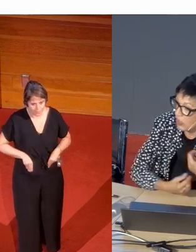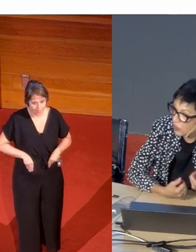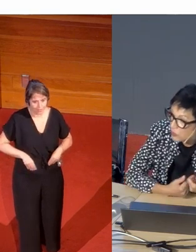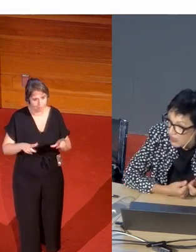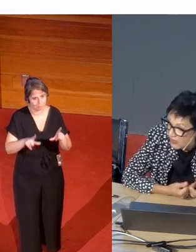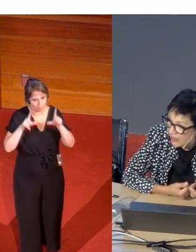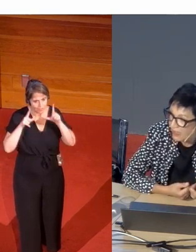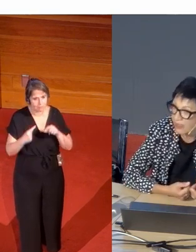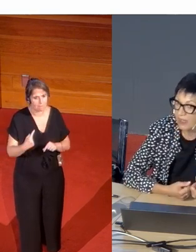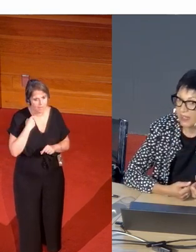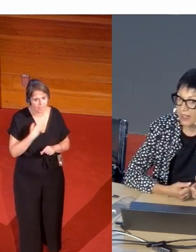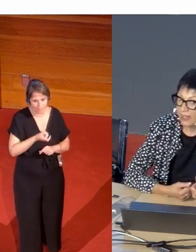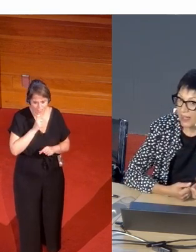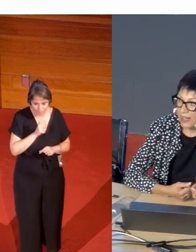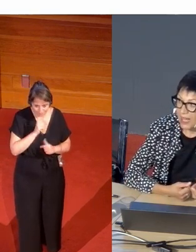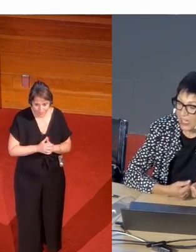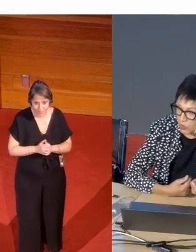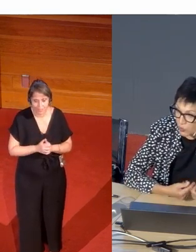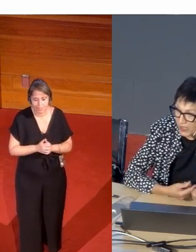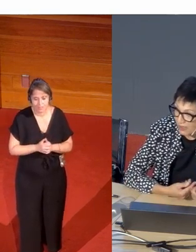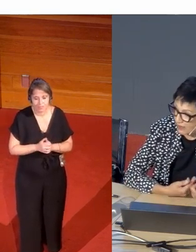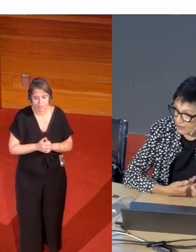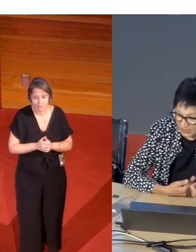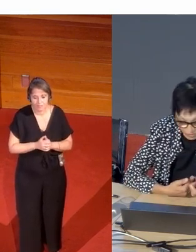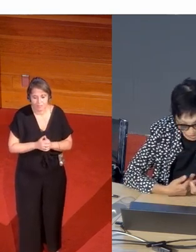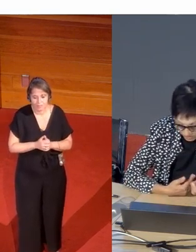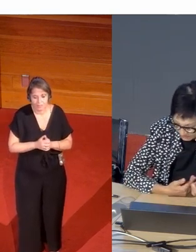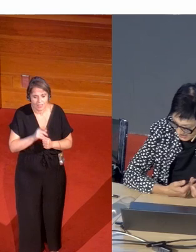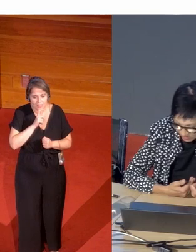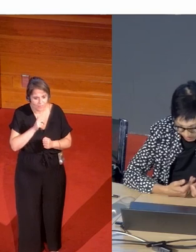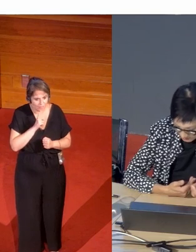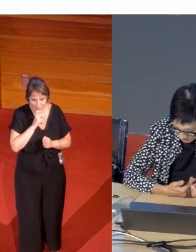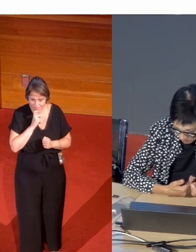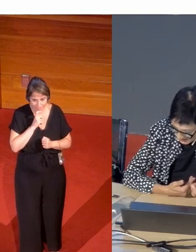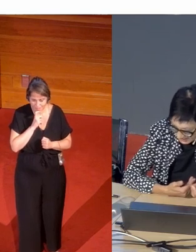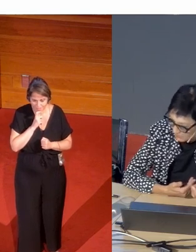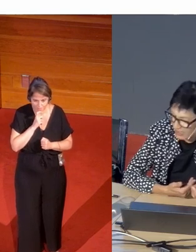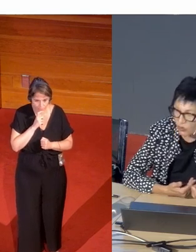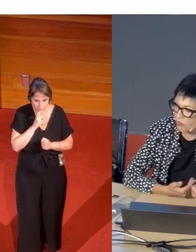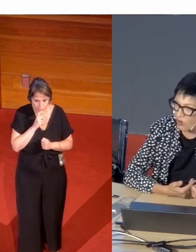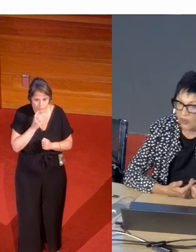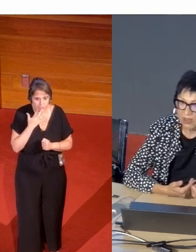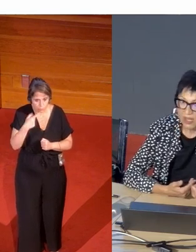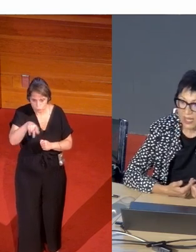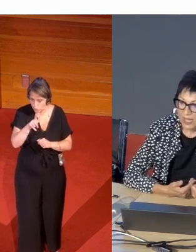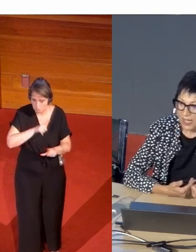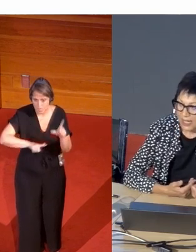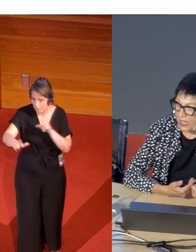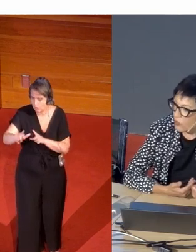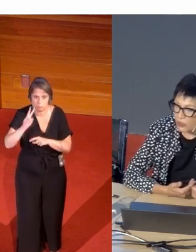privilegios es muy difícil asumir Y eso os lo digo en serio cualquiera que haya viajado un